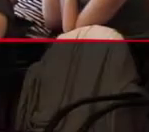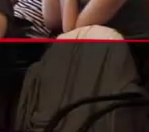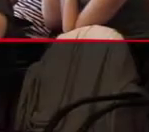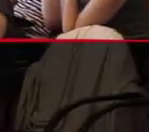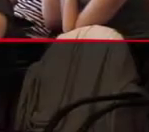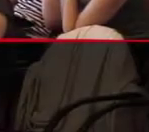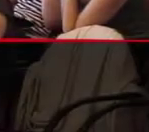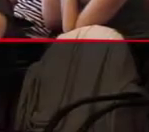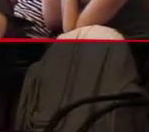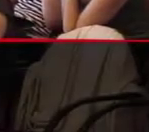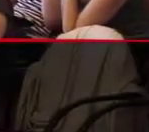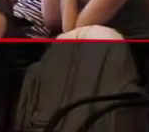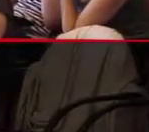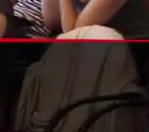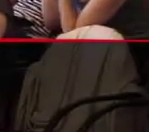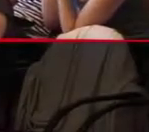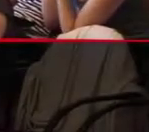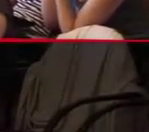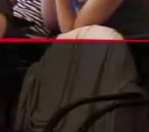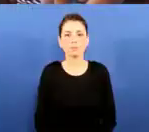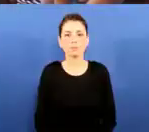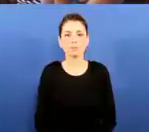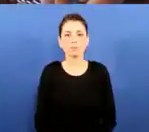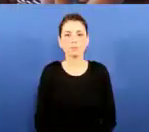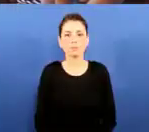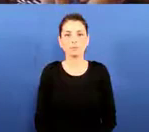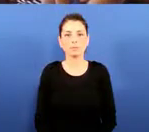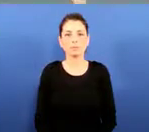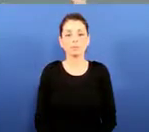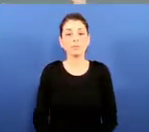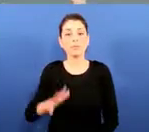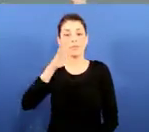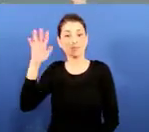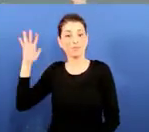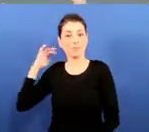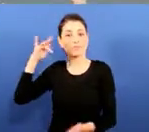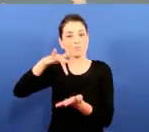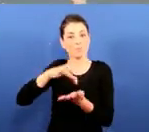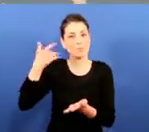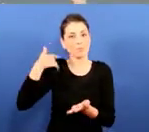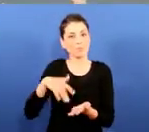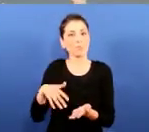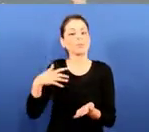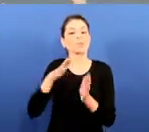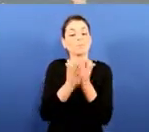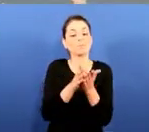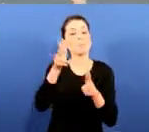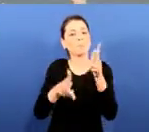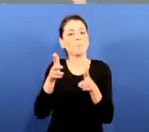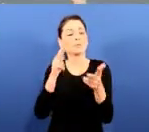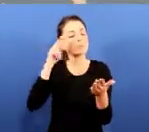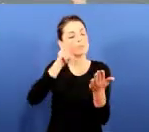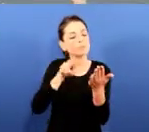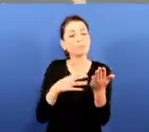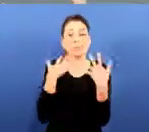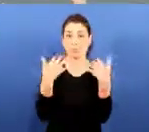Este jueves 14 de junio el Teatro Arriaga ha acogido una nueva edición de la lectura ininterrumpida de clásicos escritos en euskera. En esta